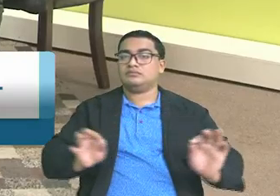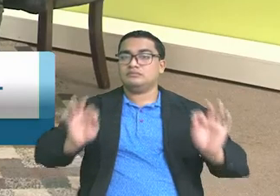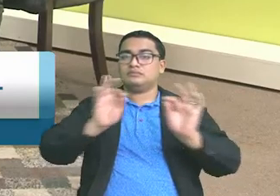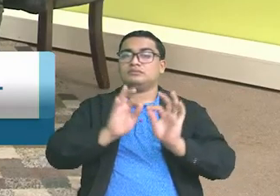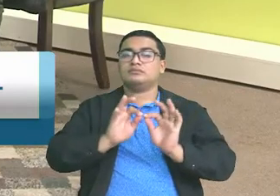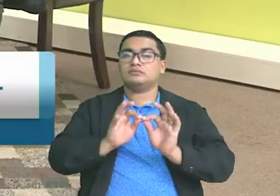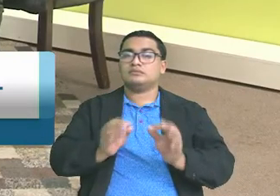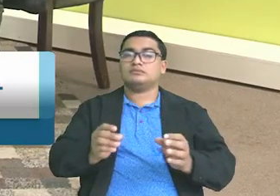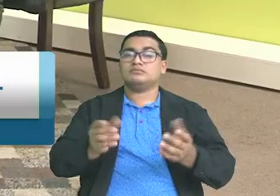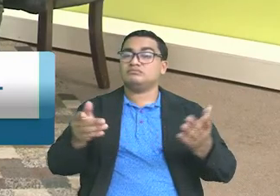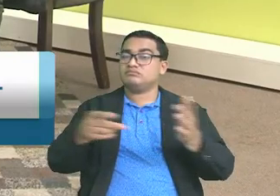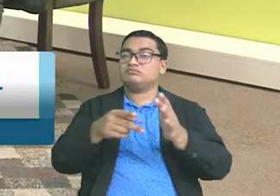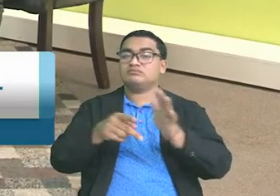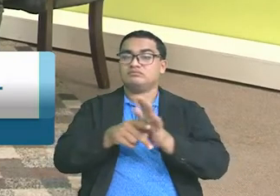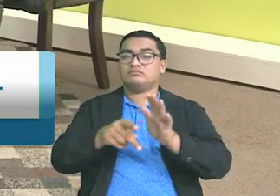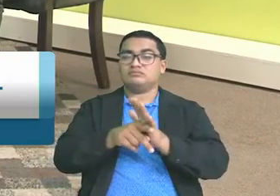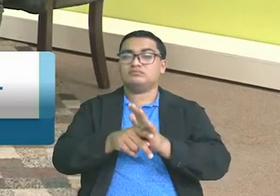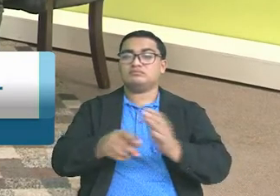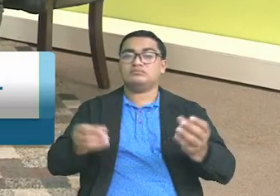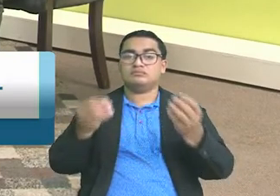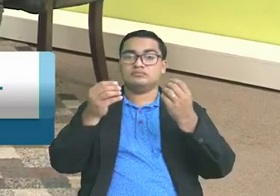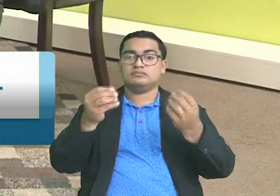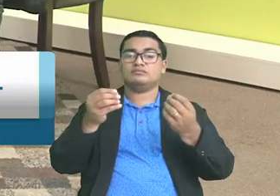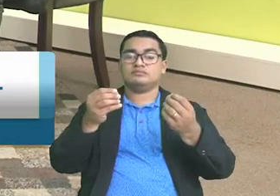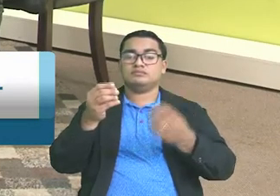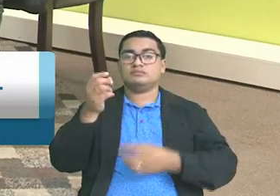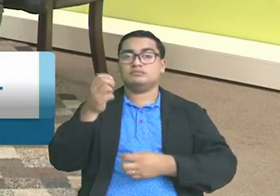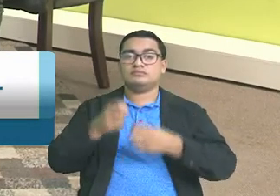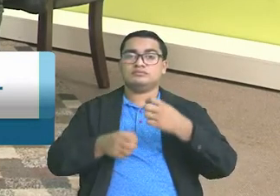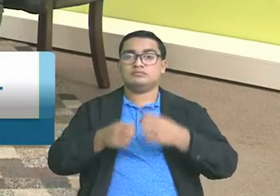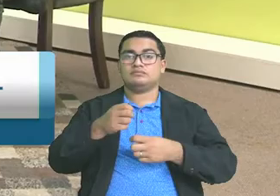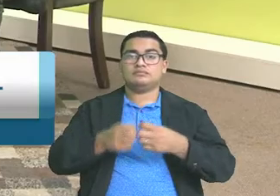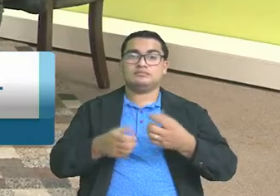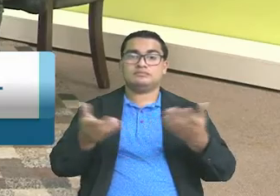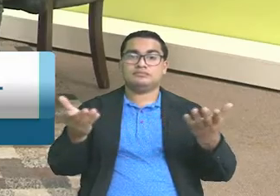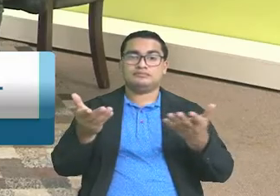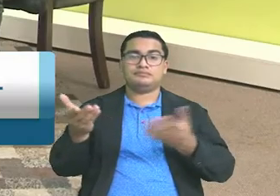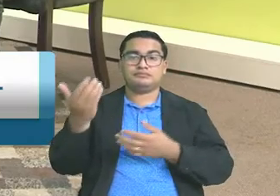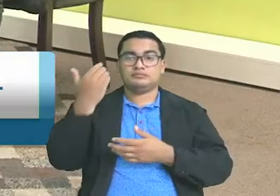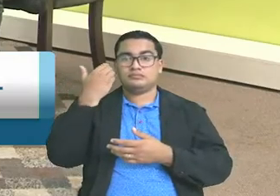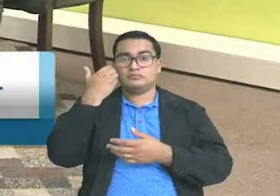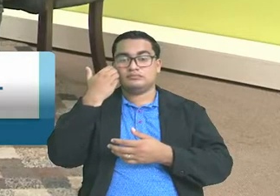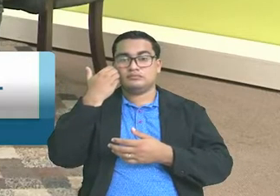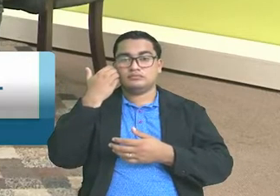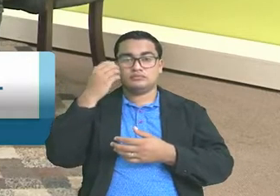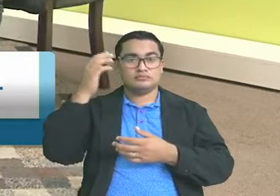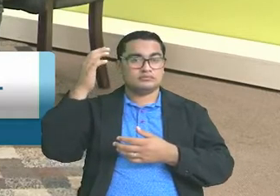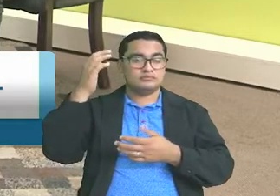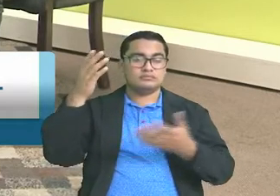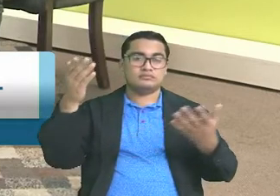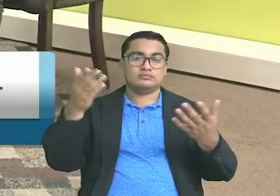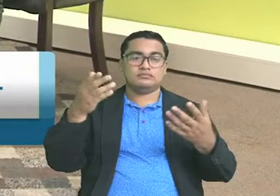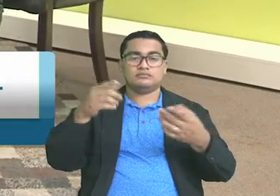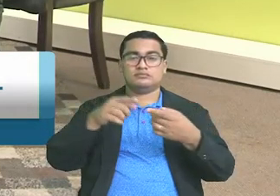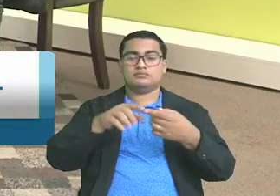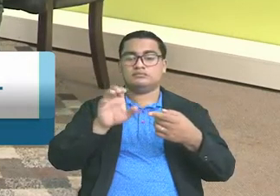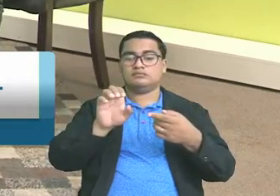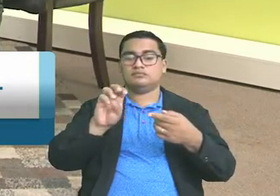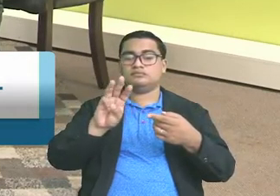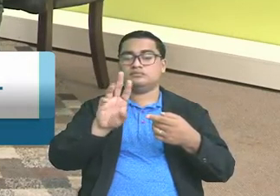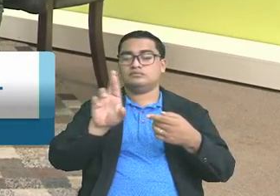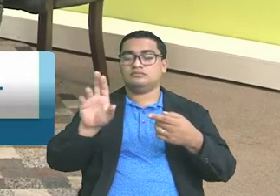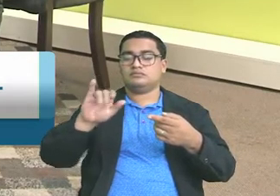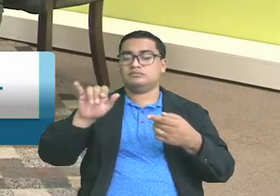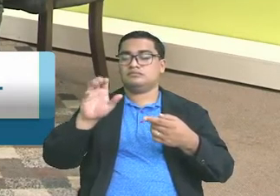de riesgo que está asociado a este padecimiento, tanto hemorrágico como